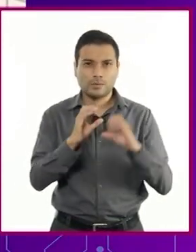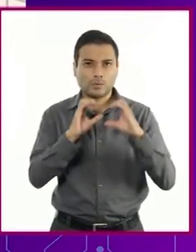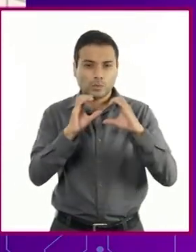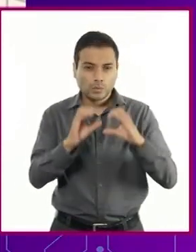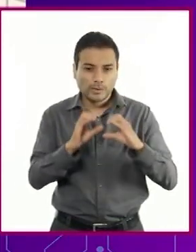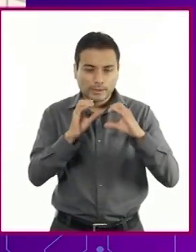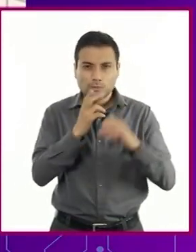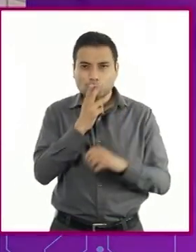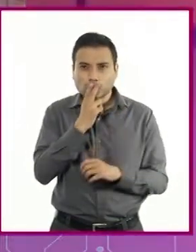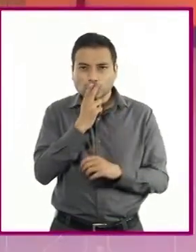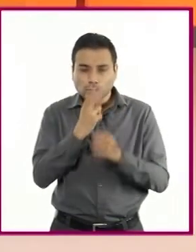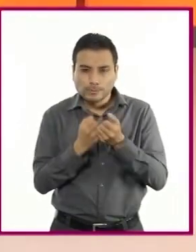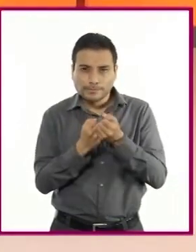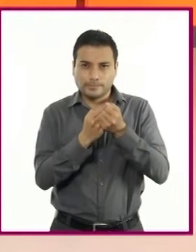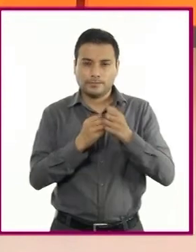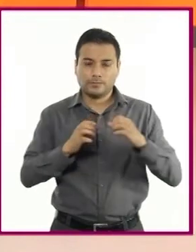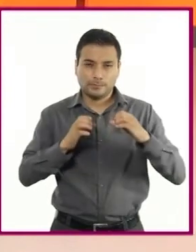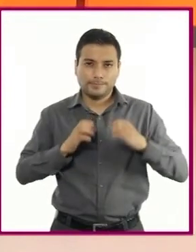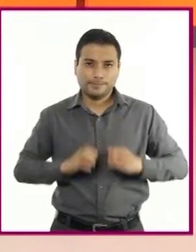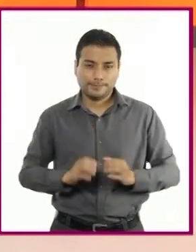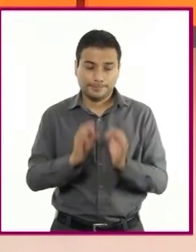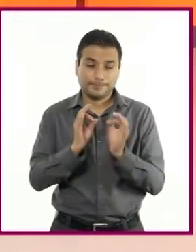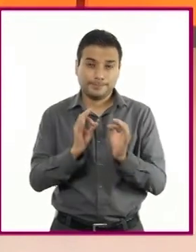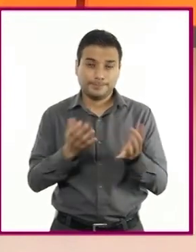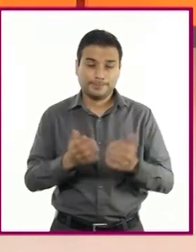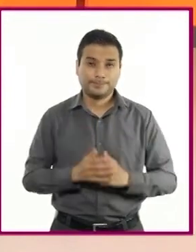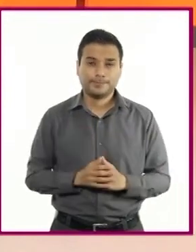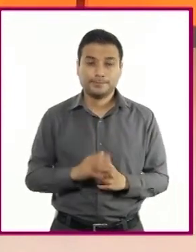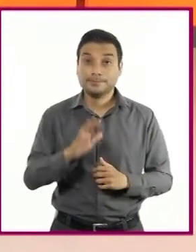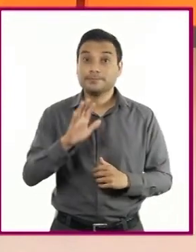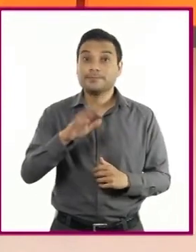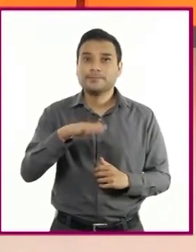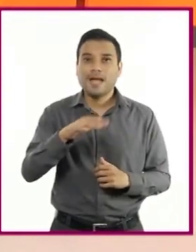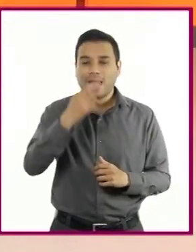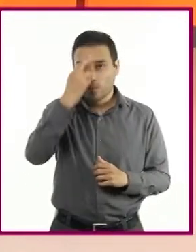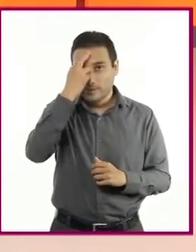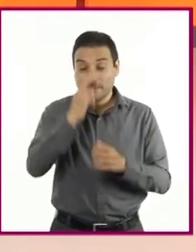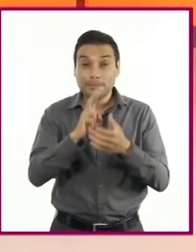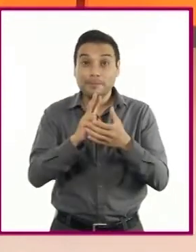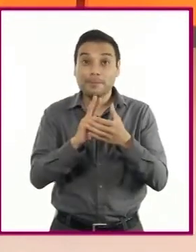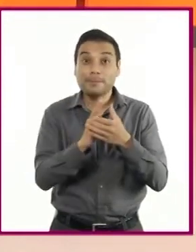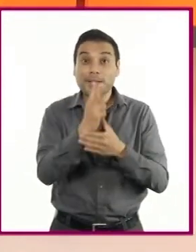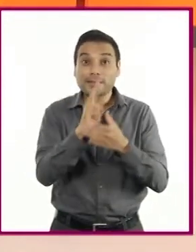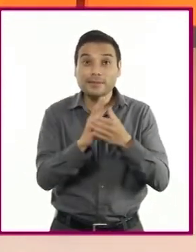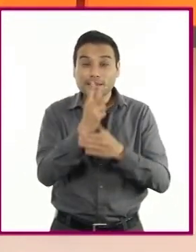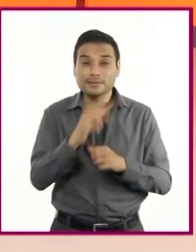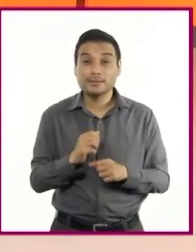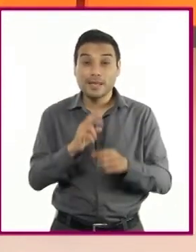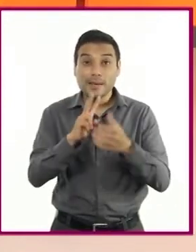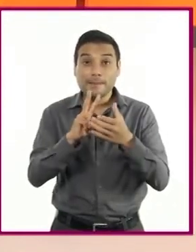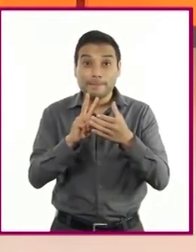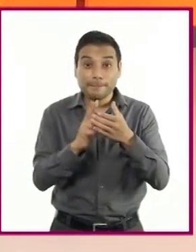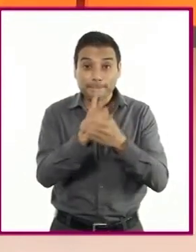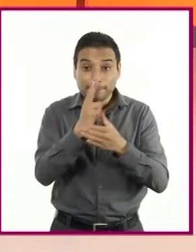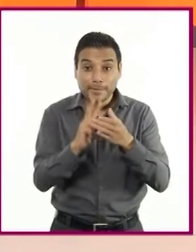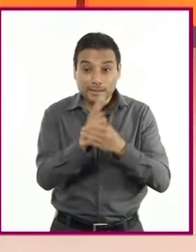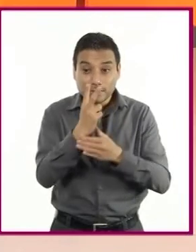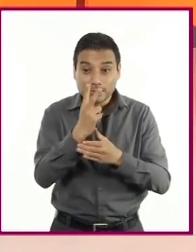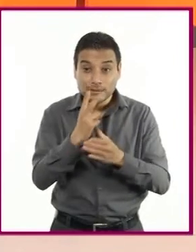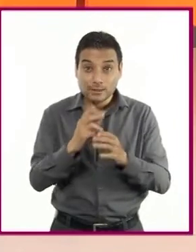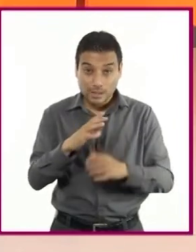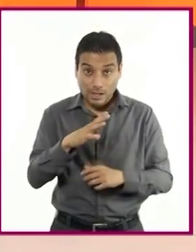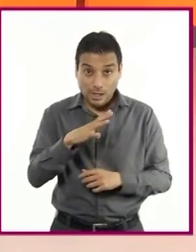y estructura anatómica. Pero no nos olvidemos de las plantas, maestro, las cuales no